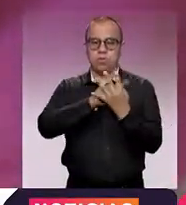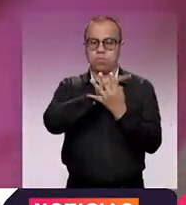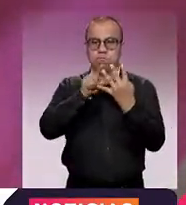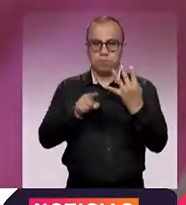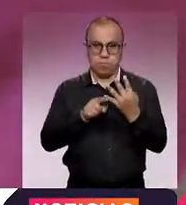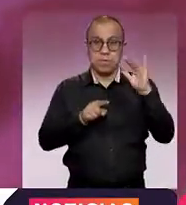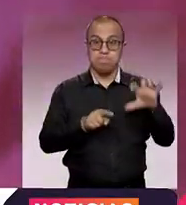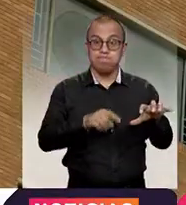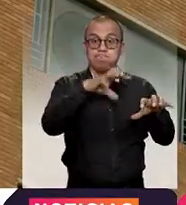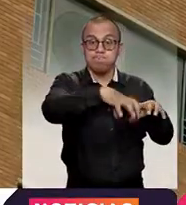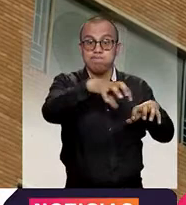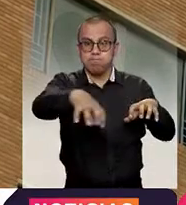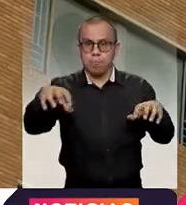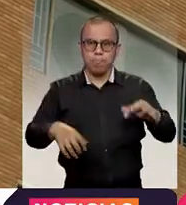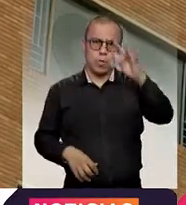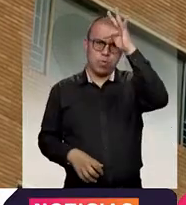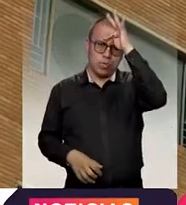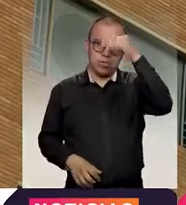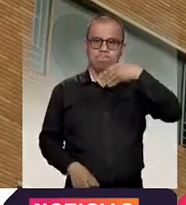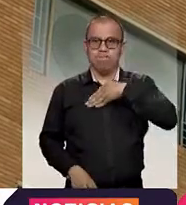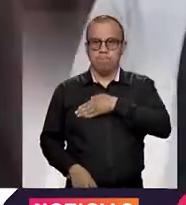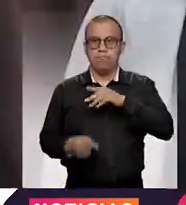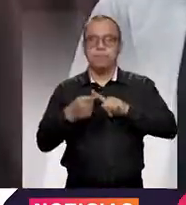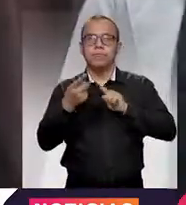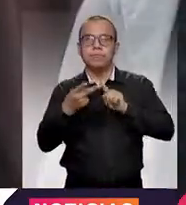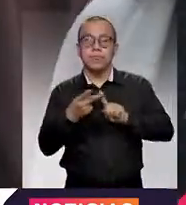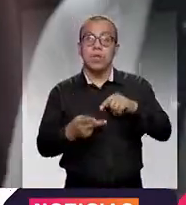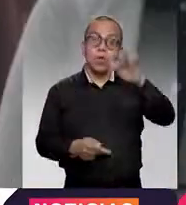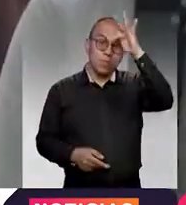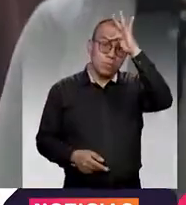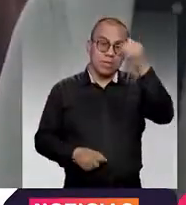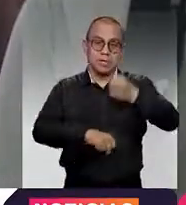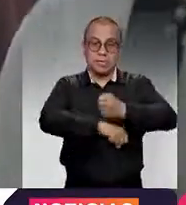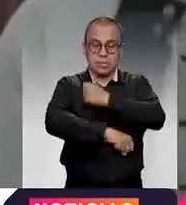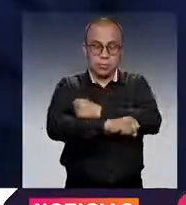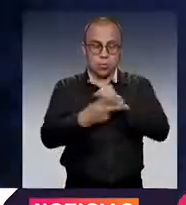de quemados, en el Hospital Simón Bolívar, el Hospital de Suba,